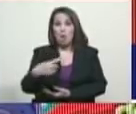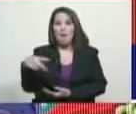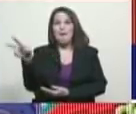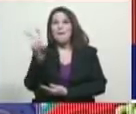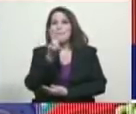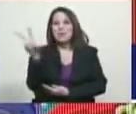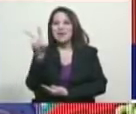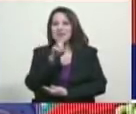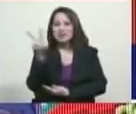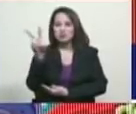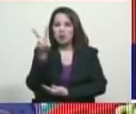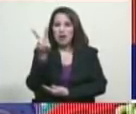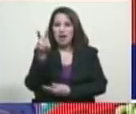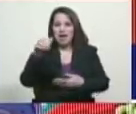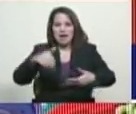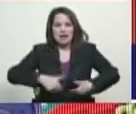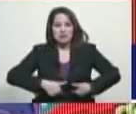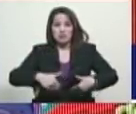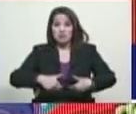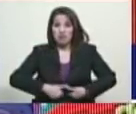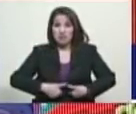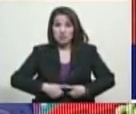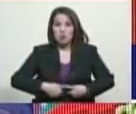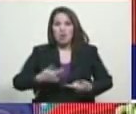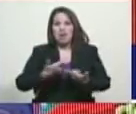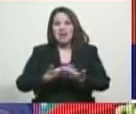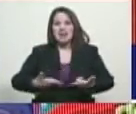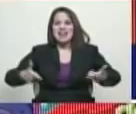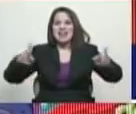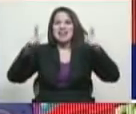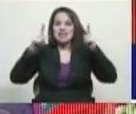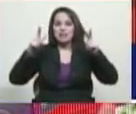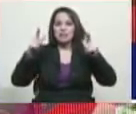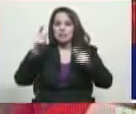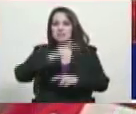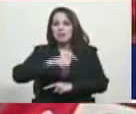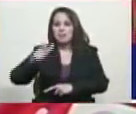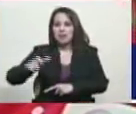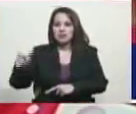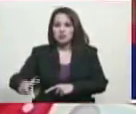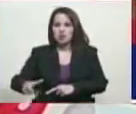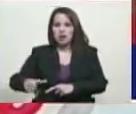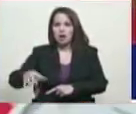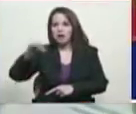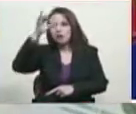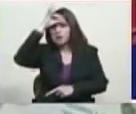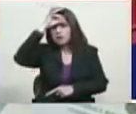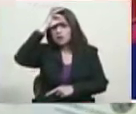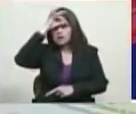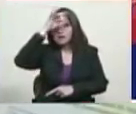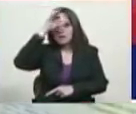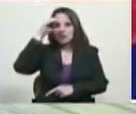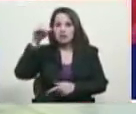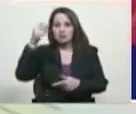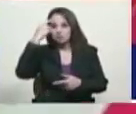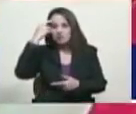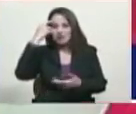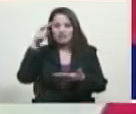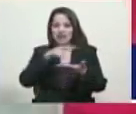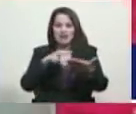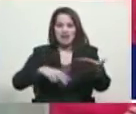producto de ese inmenso esfuerzo, a Venezuela como territorio libre de analfabetismo.